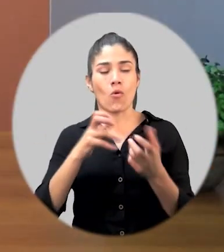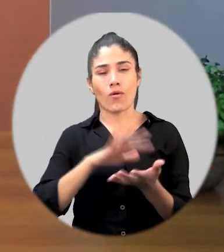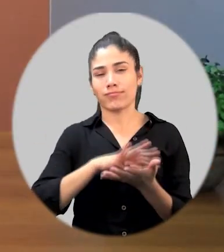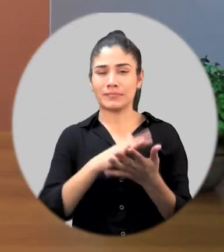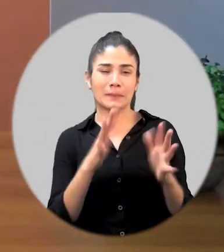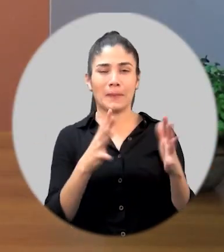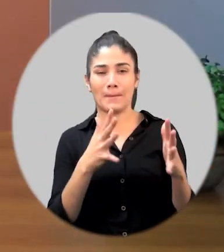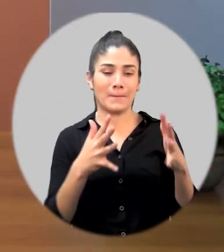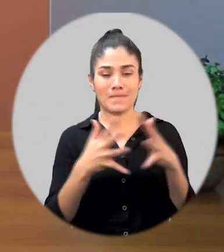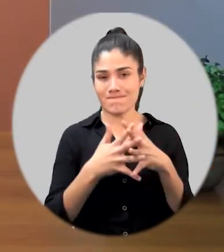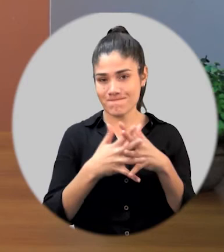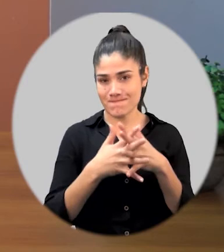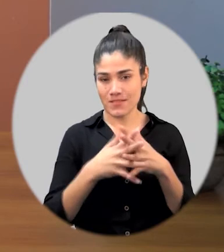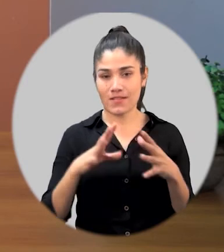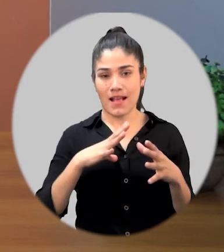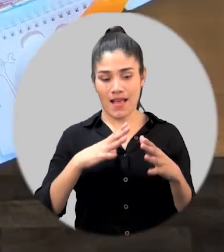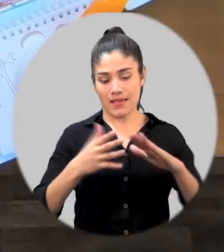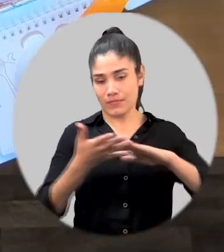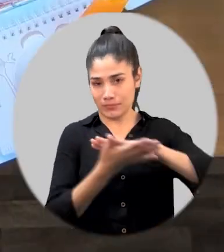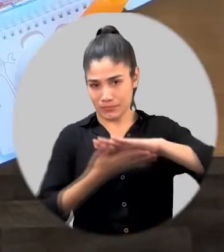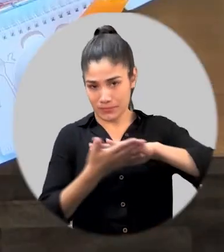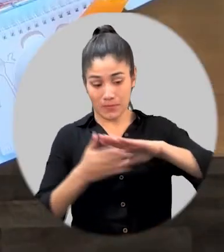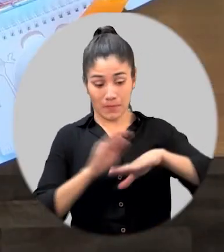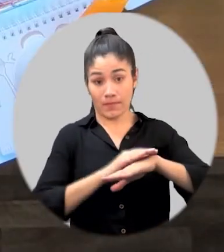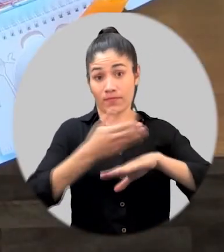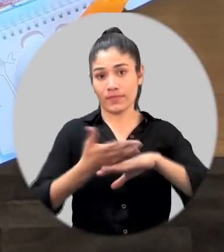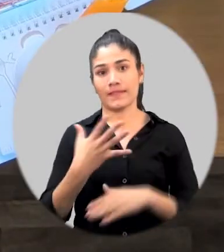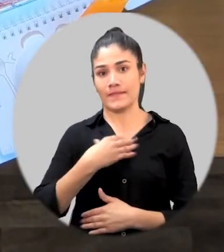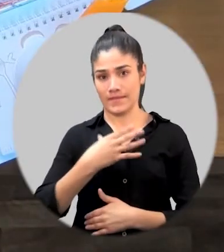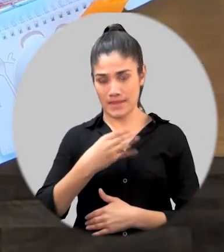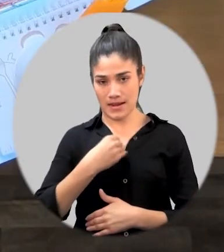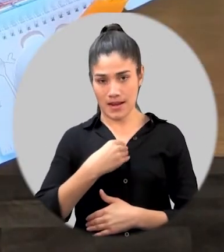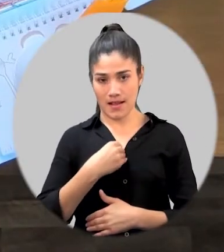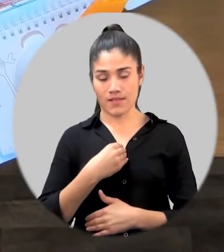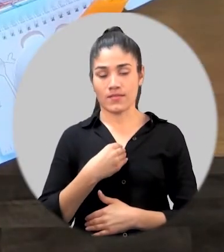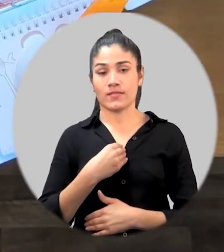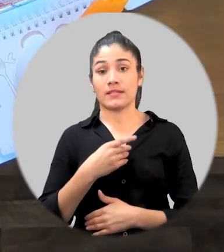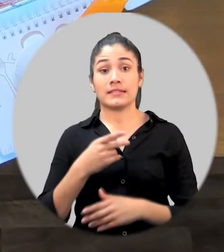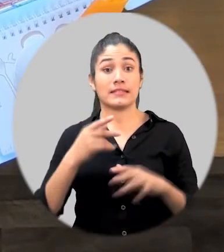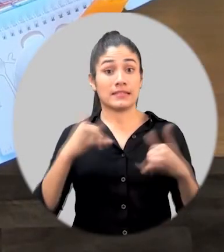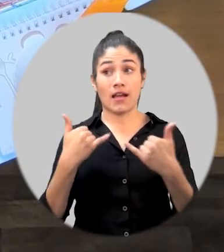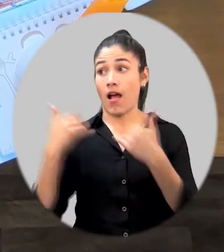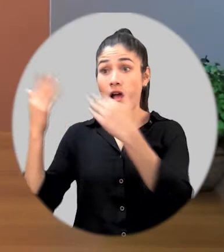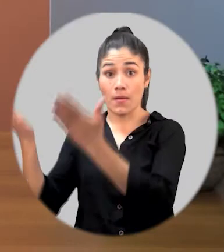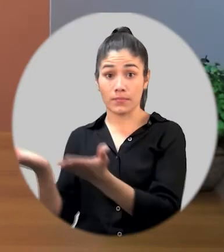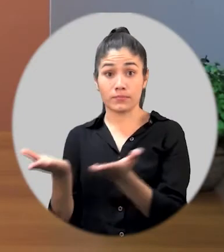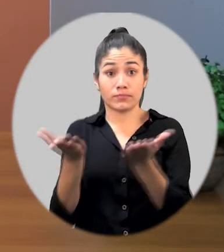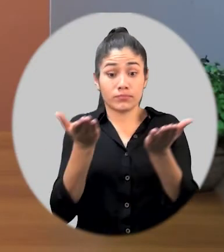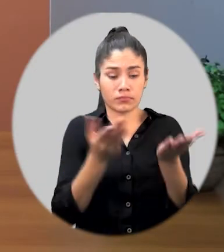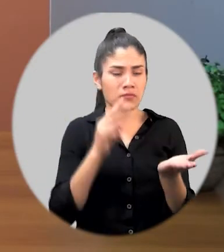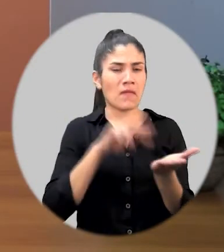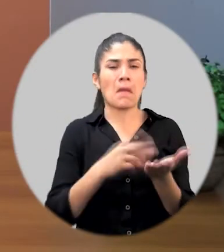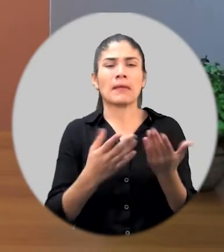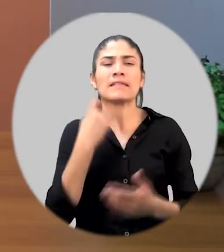doradas alrededor, pero en el centro quedan blancas. Al sacar del horno, esta parte va a parecer que